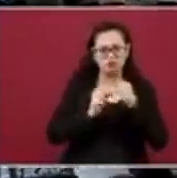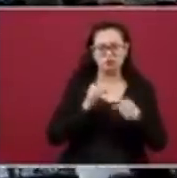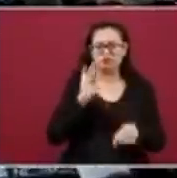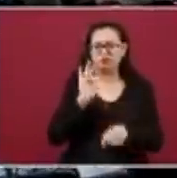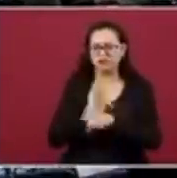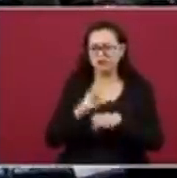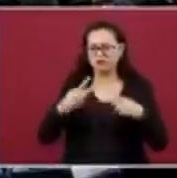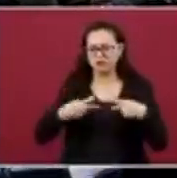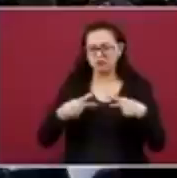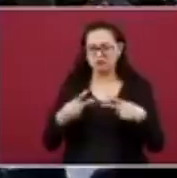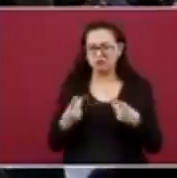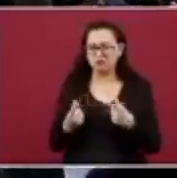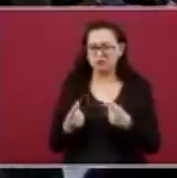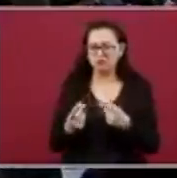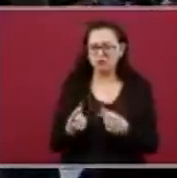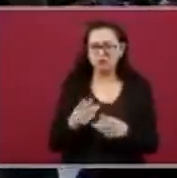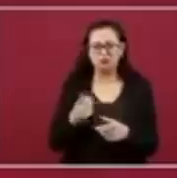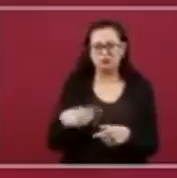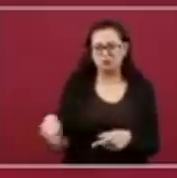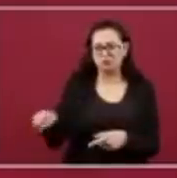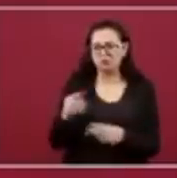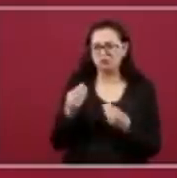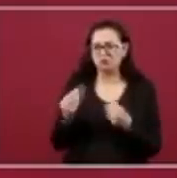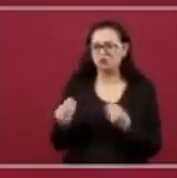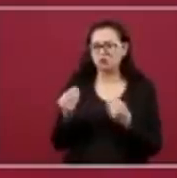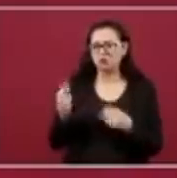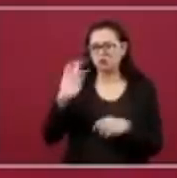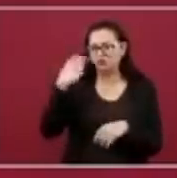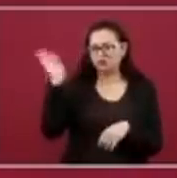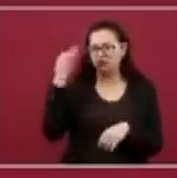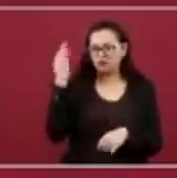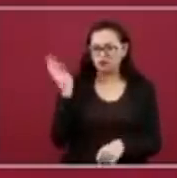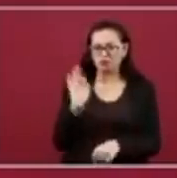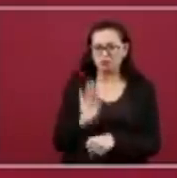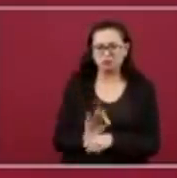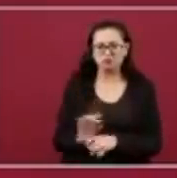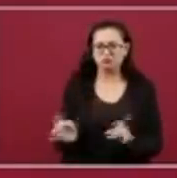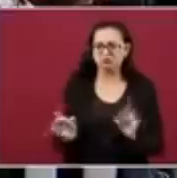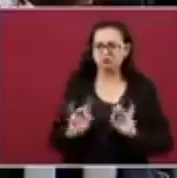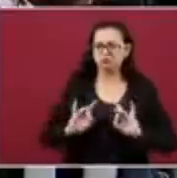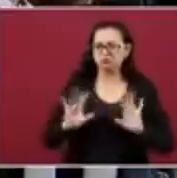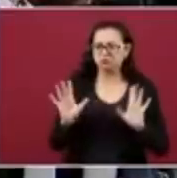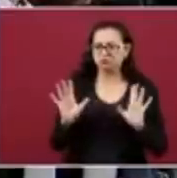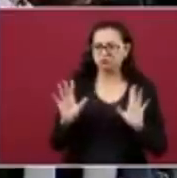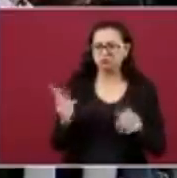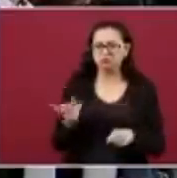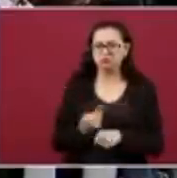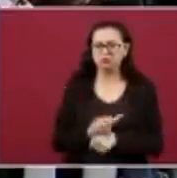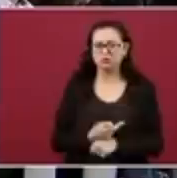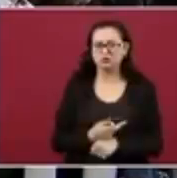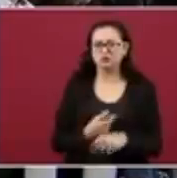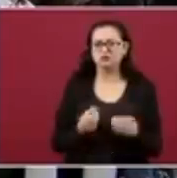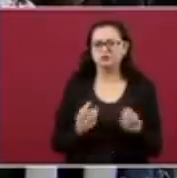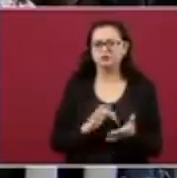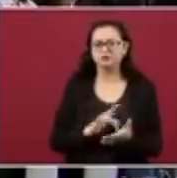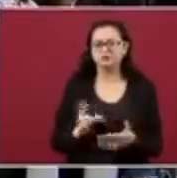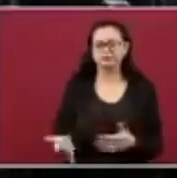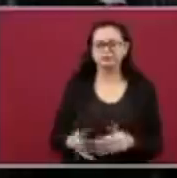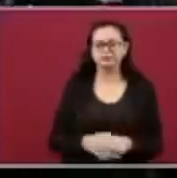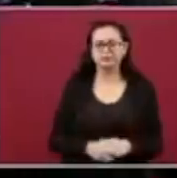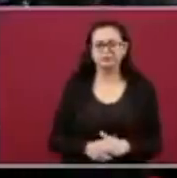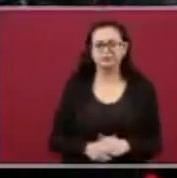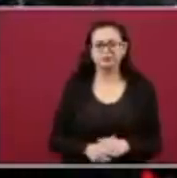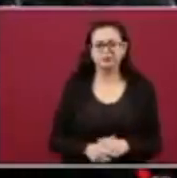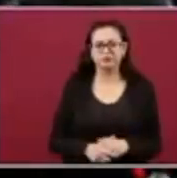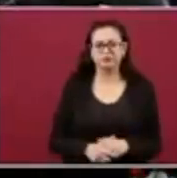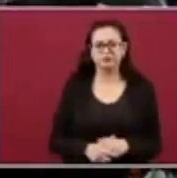inclusive estaban bajo la protección de ese mecanismo federal cuando pues ocurrió su muerte. Muchas gracias. Sí,